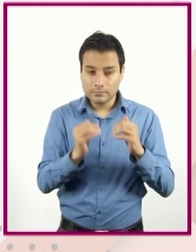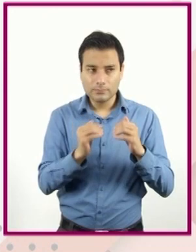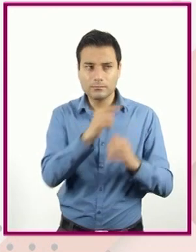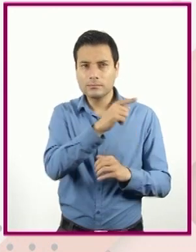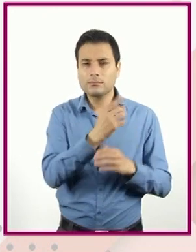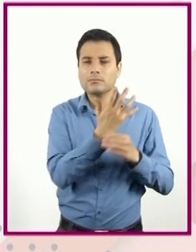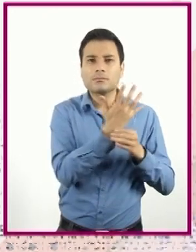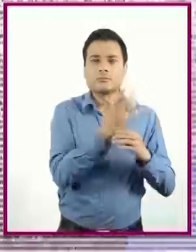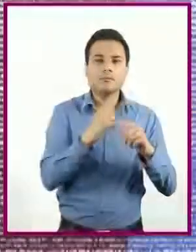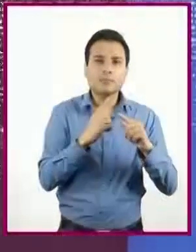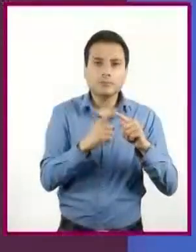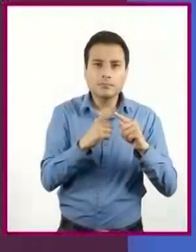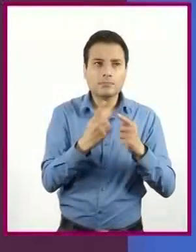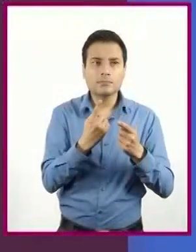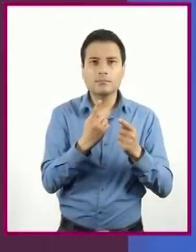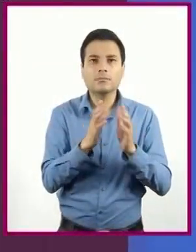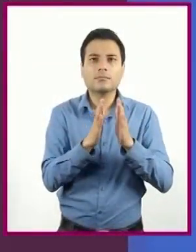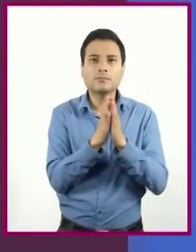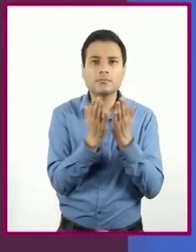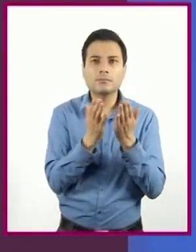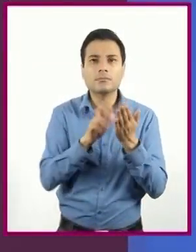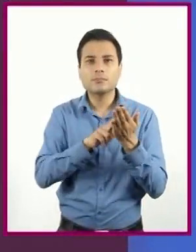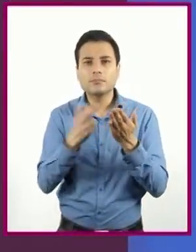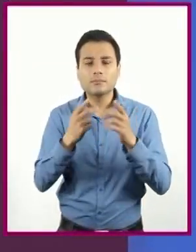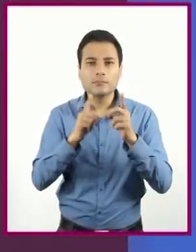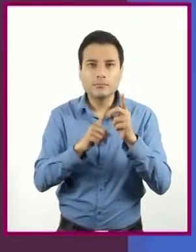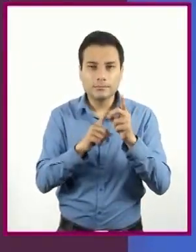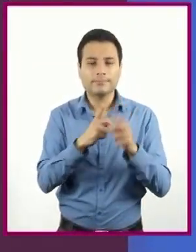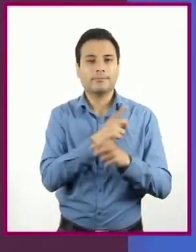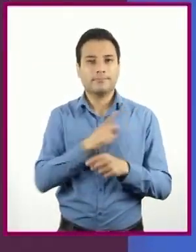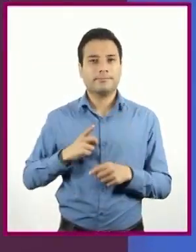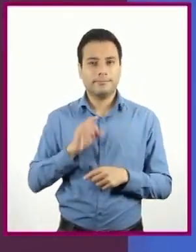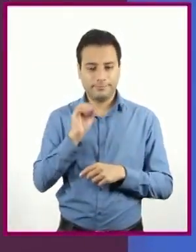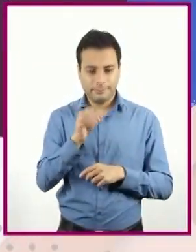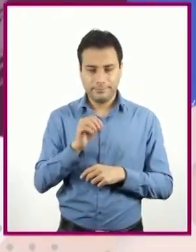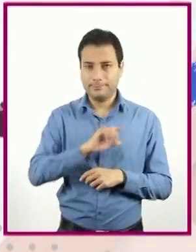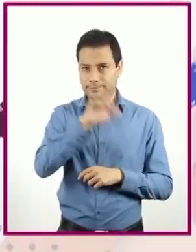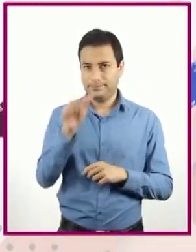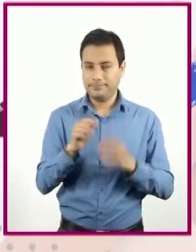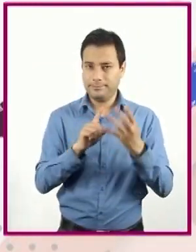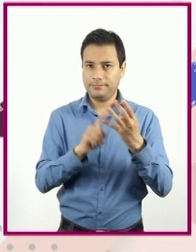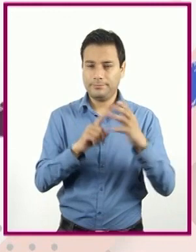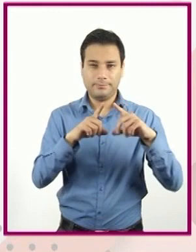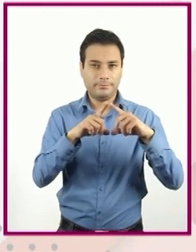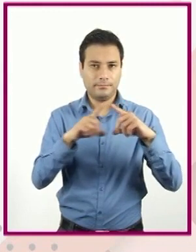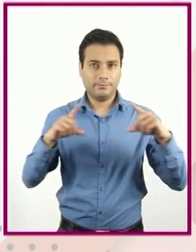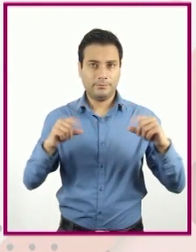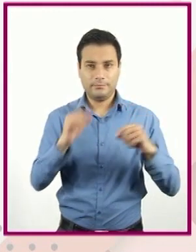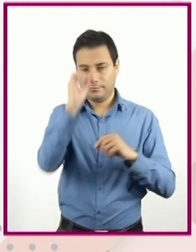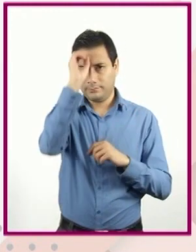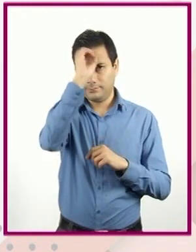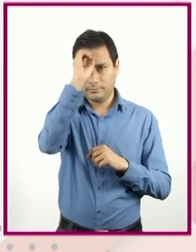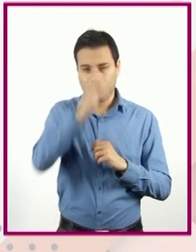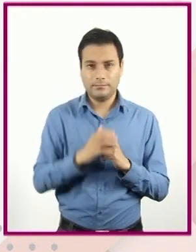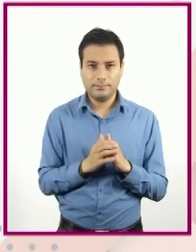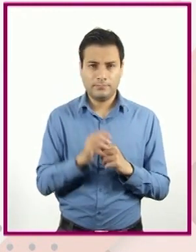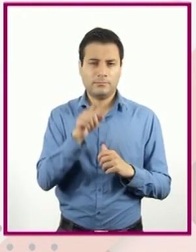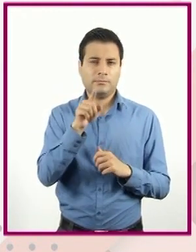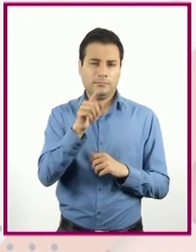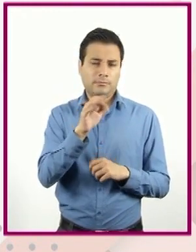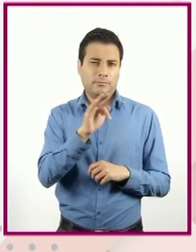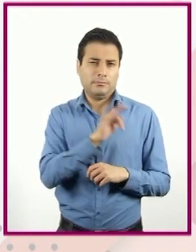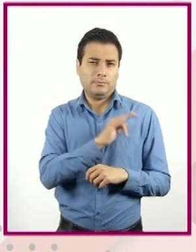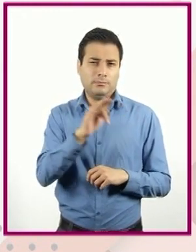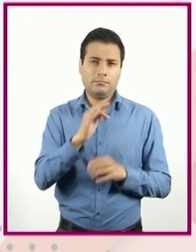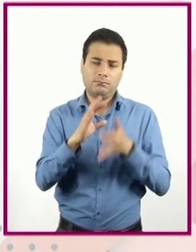información. Por último, están las fichas de comentario personal. En ellas pueden emplear su conocimiento, pues permiten